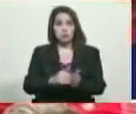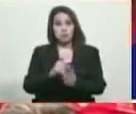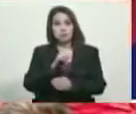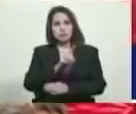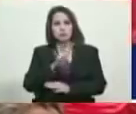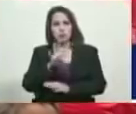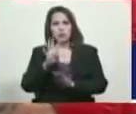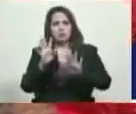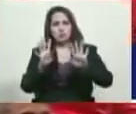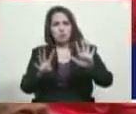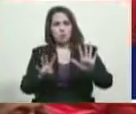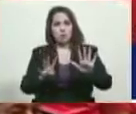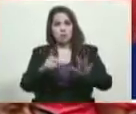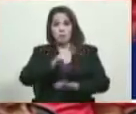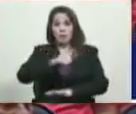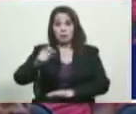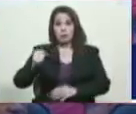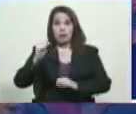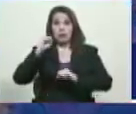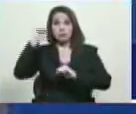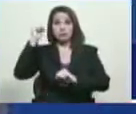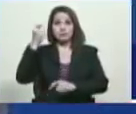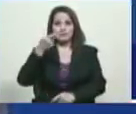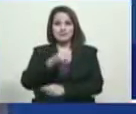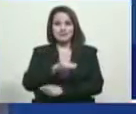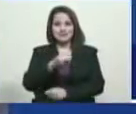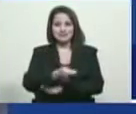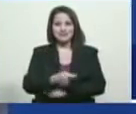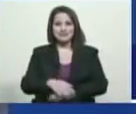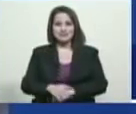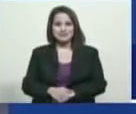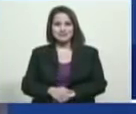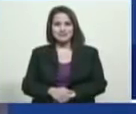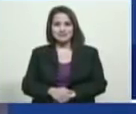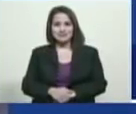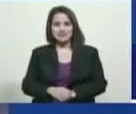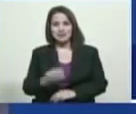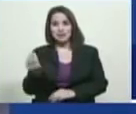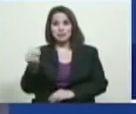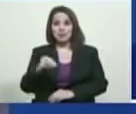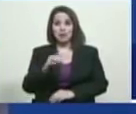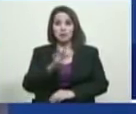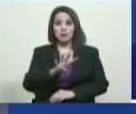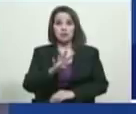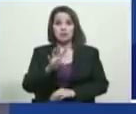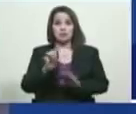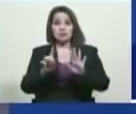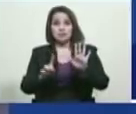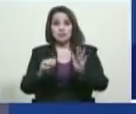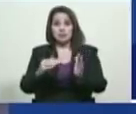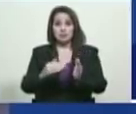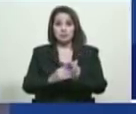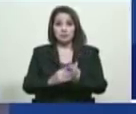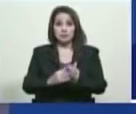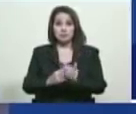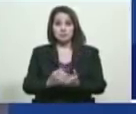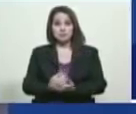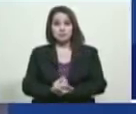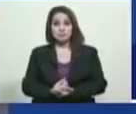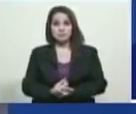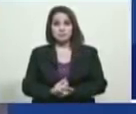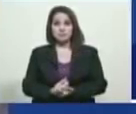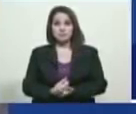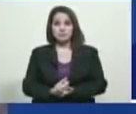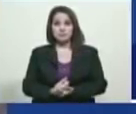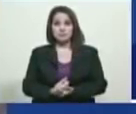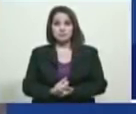151.149 vencedores y vencedoras, a los que tenemos que sumarle más de 46.000 que hemos captado en esta etapa para